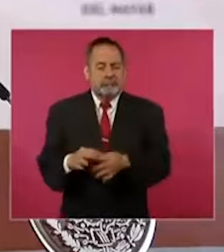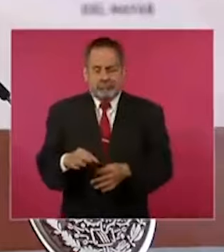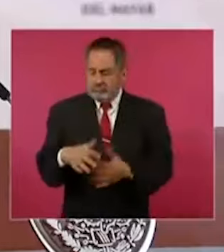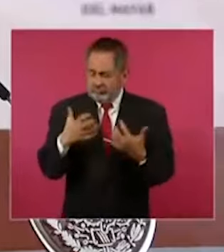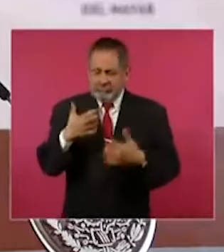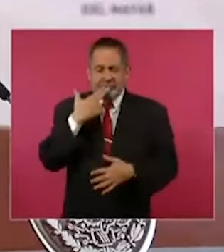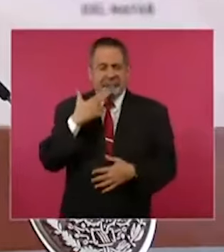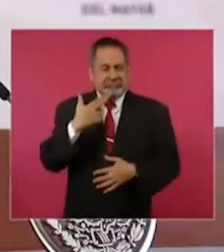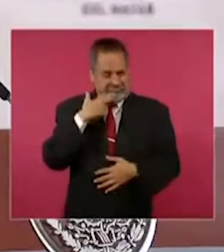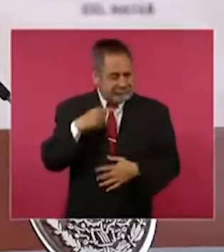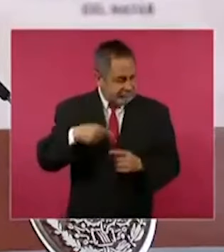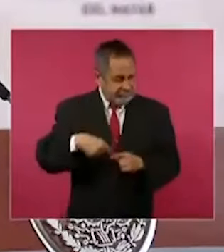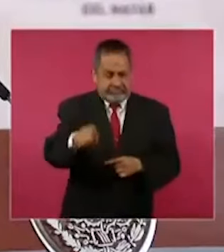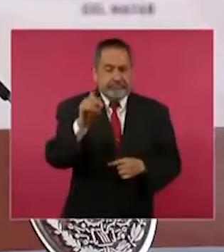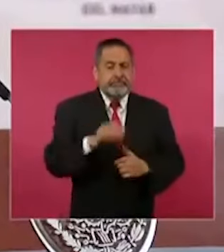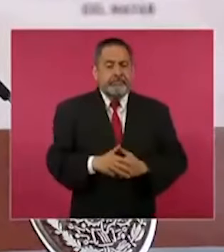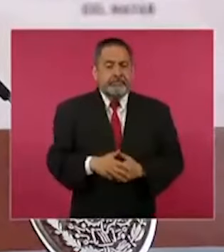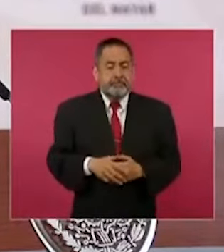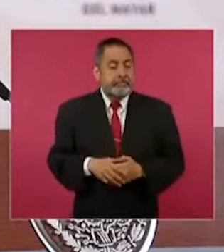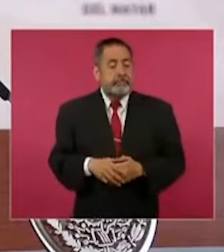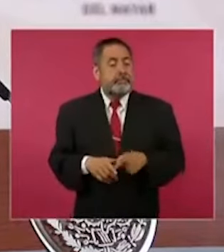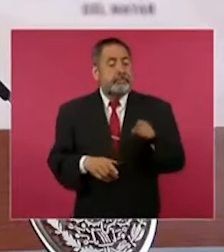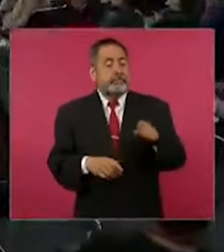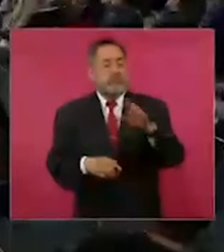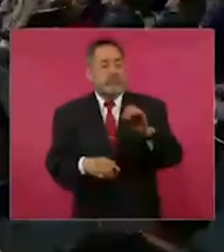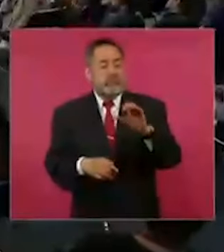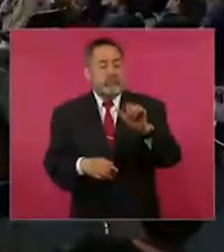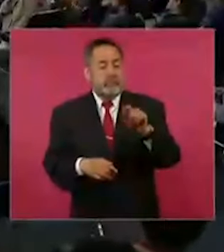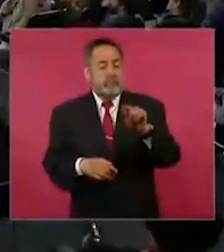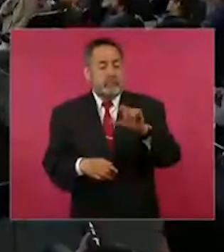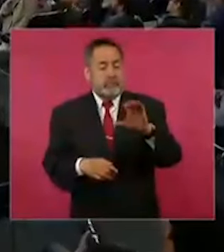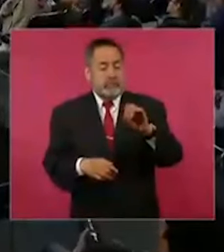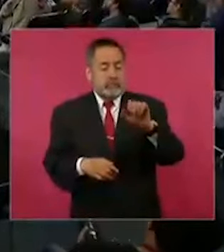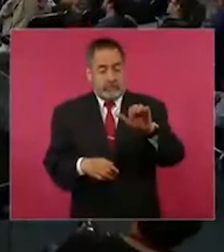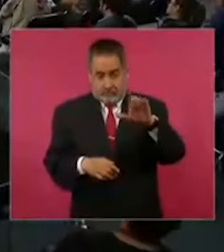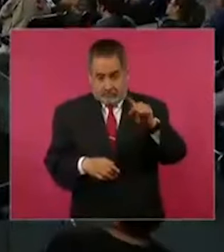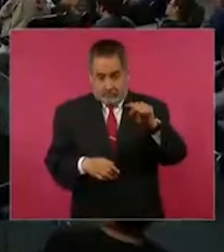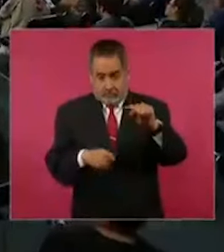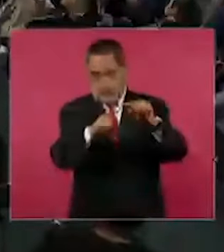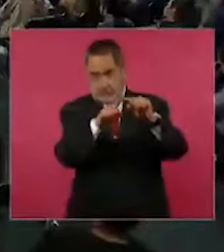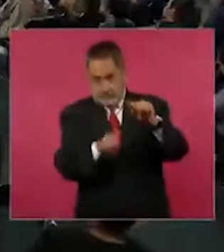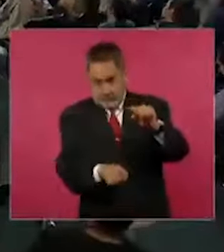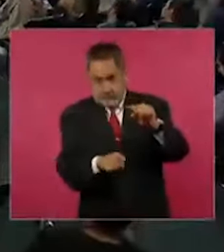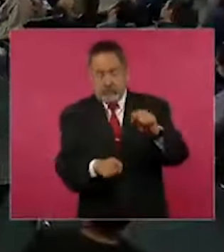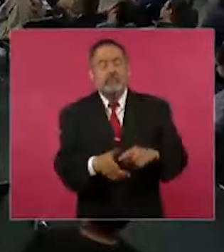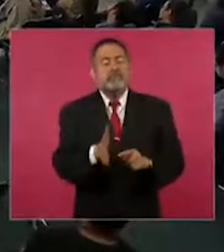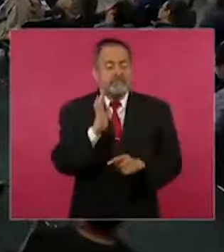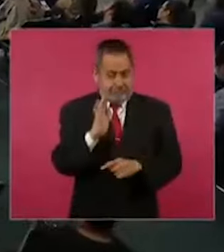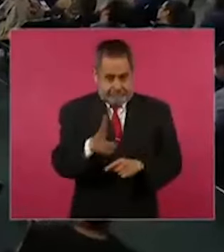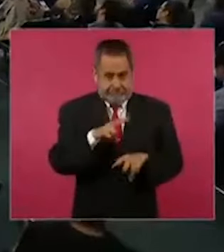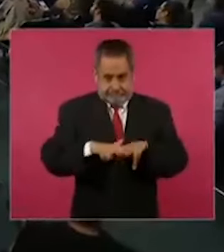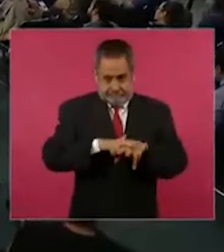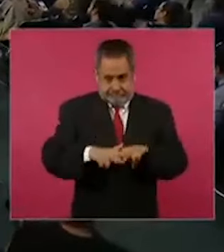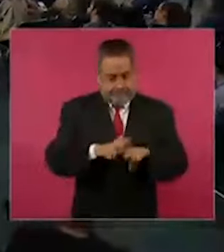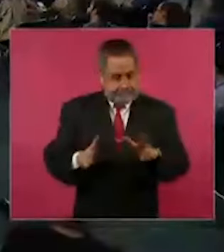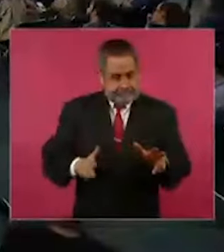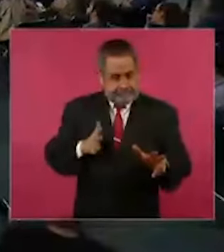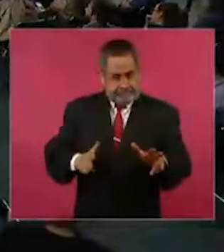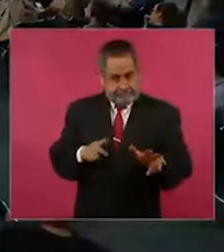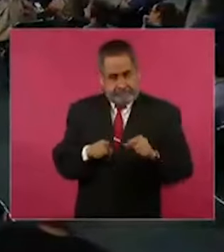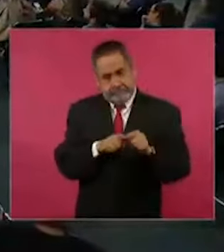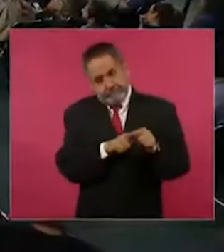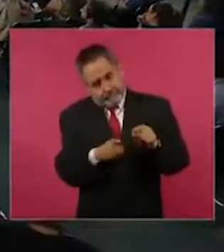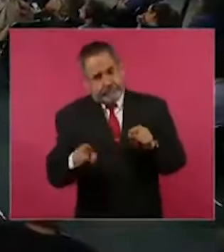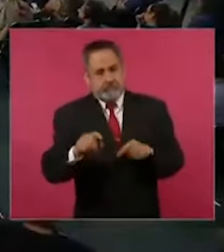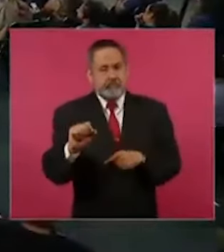ventaja muy amplia entre Claudia shen y la candidata de la oposición soiul Gálvez que por cierto los